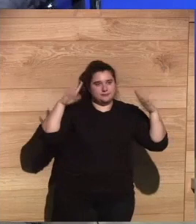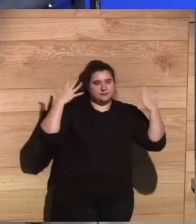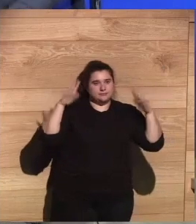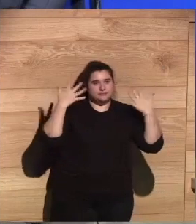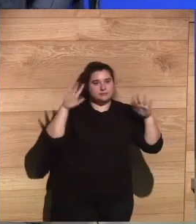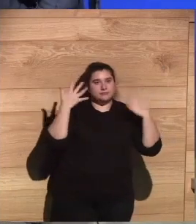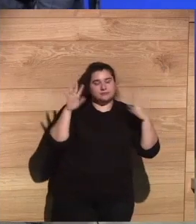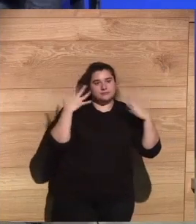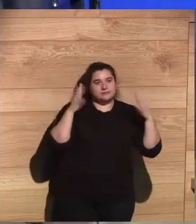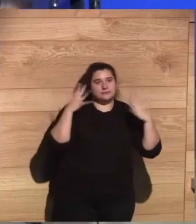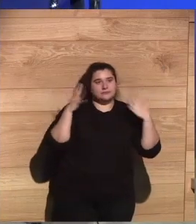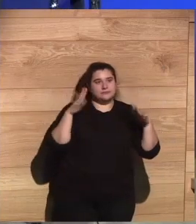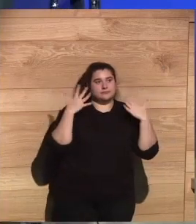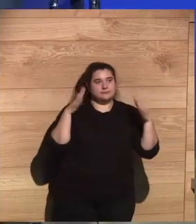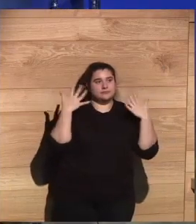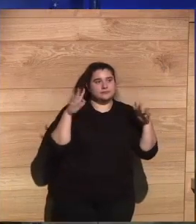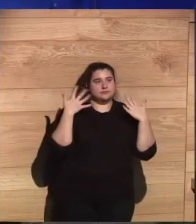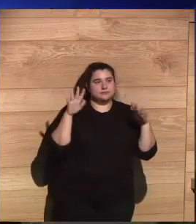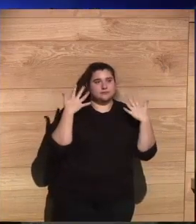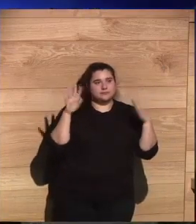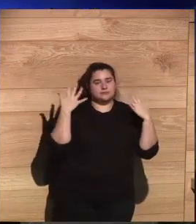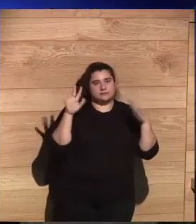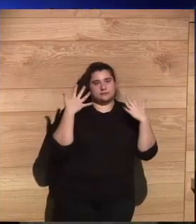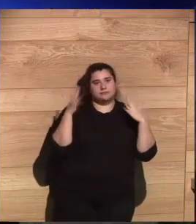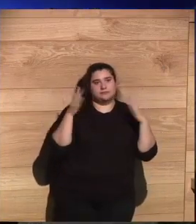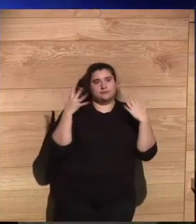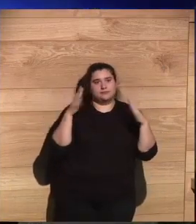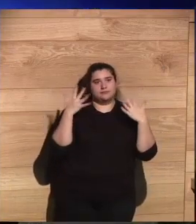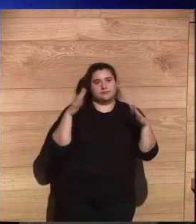Bueno.